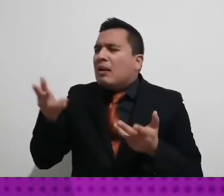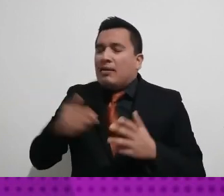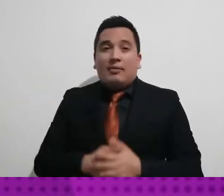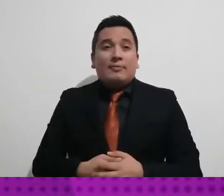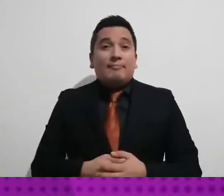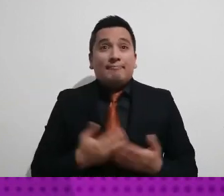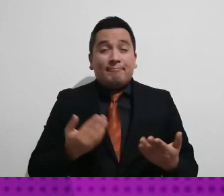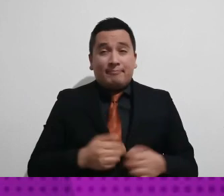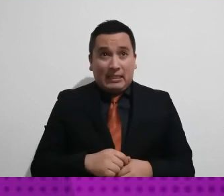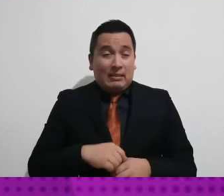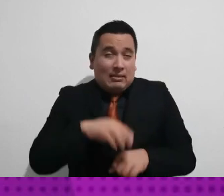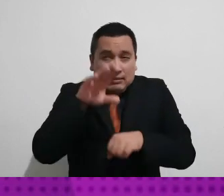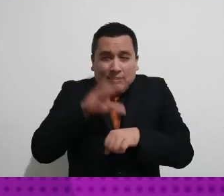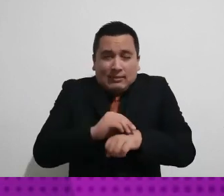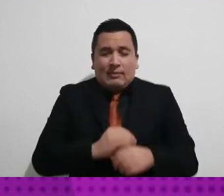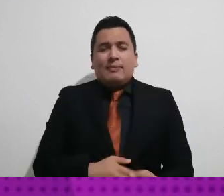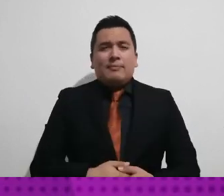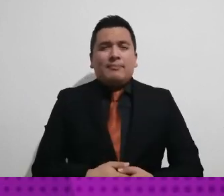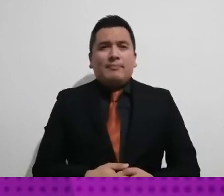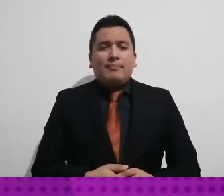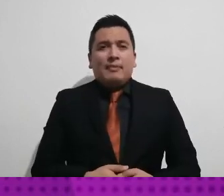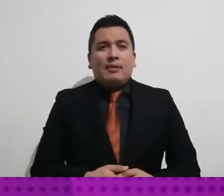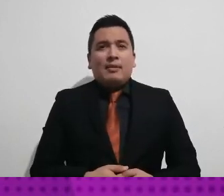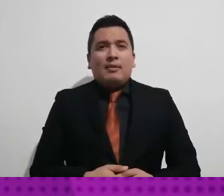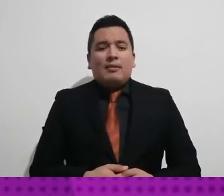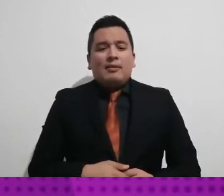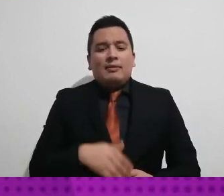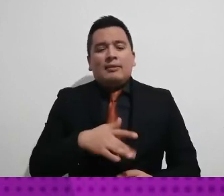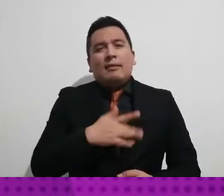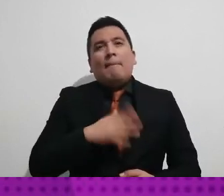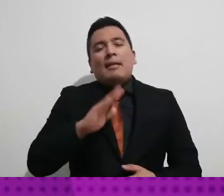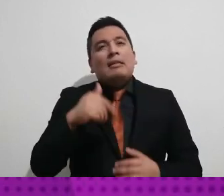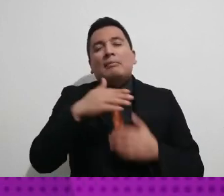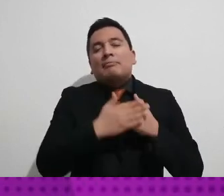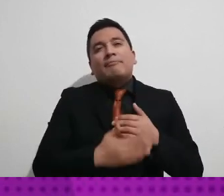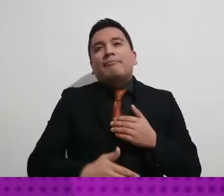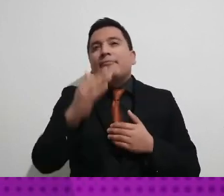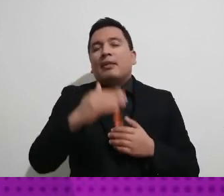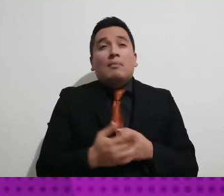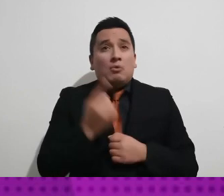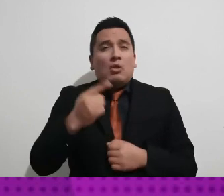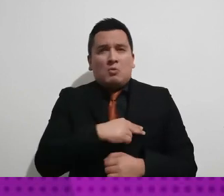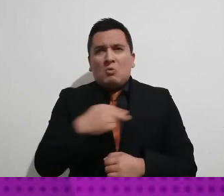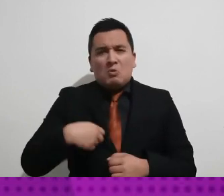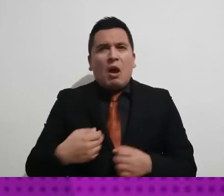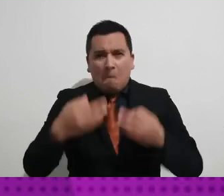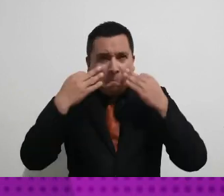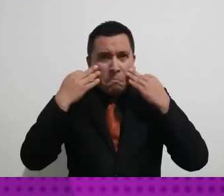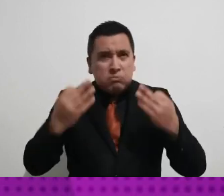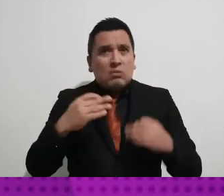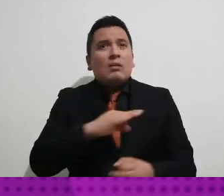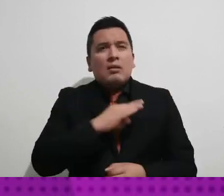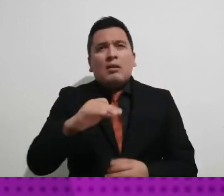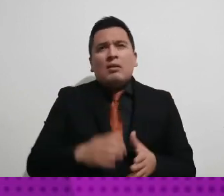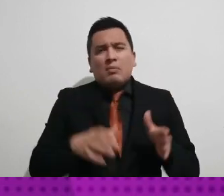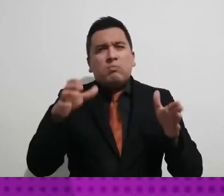se hizo. Y si me lo permite hacer el comentario, consejera presidenta, se siente un precedente. ¿Por qué? Porque ya se demostró que